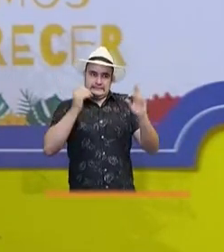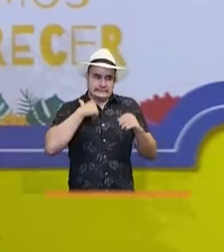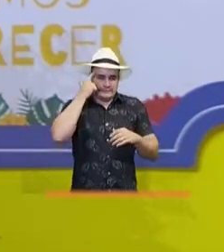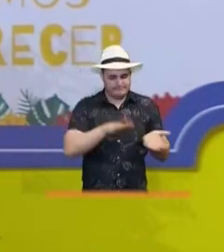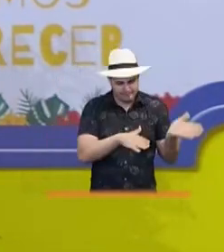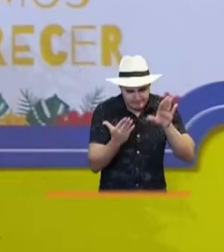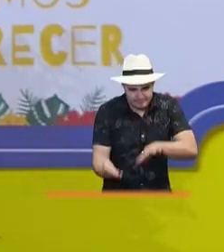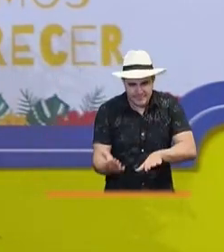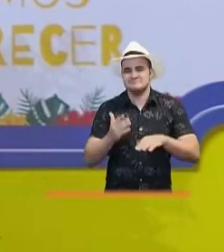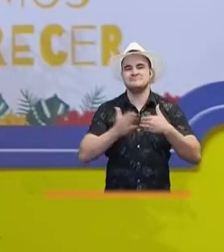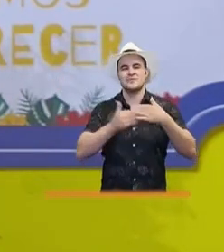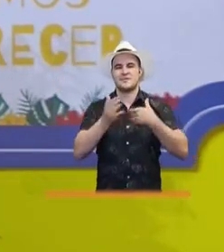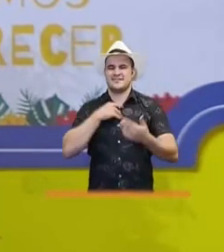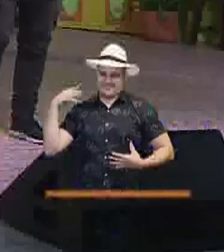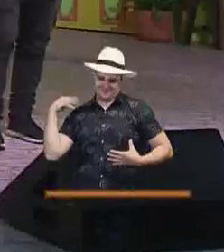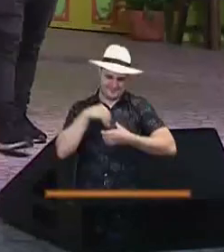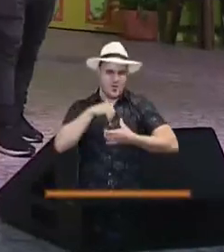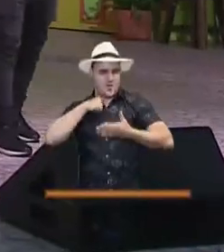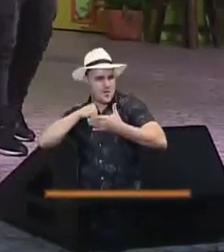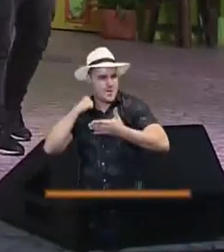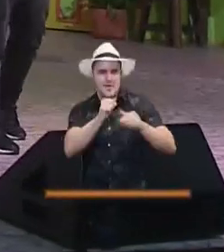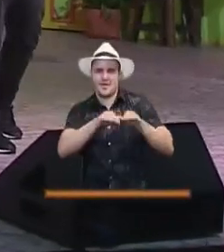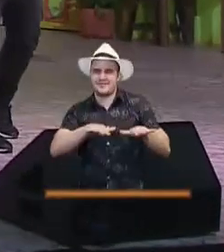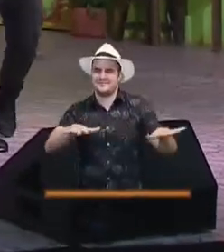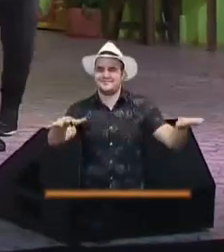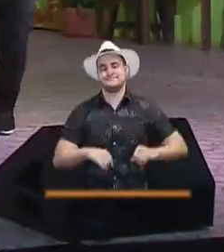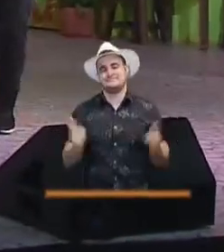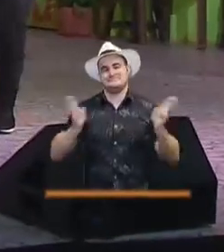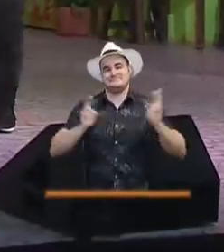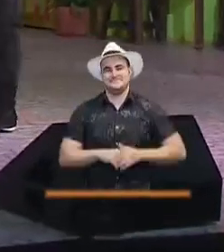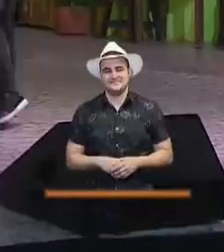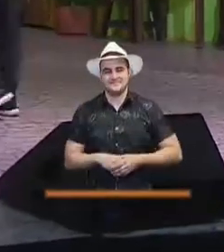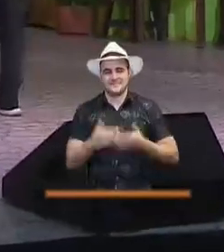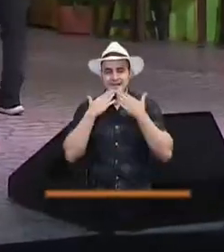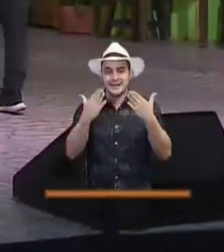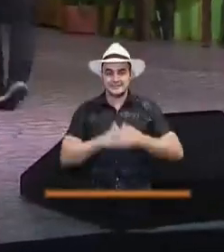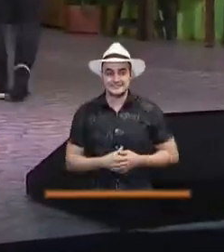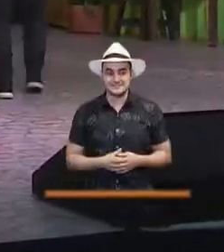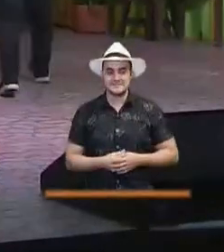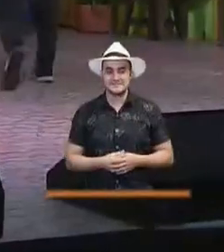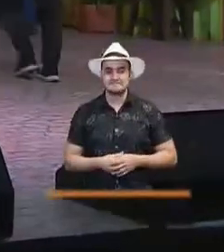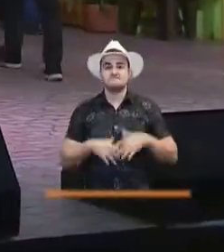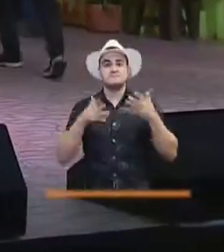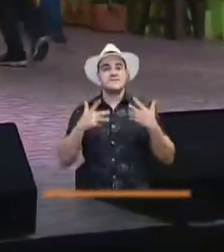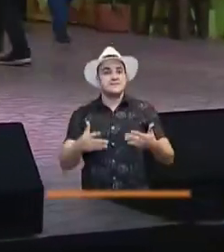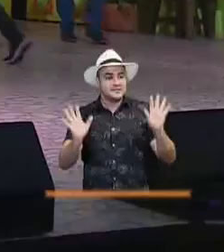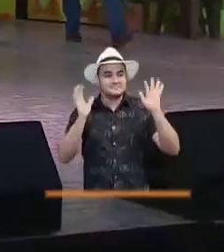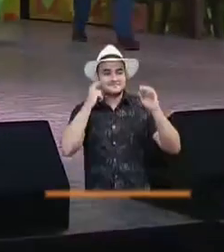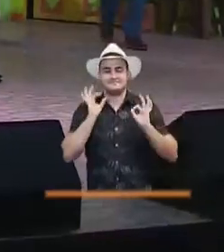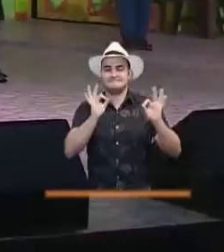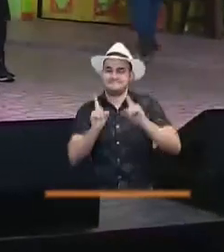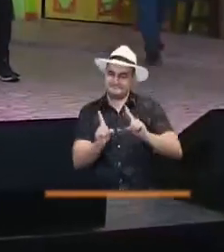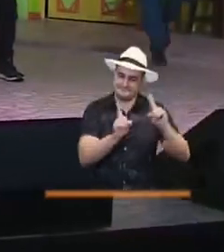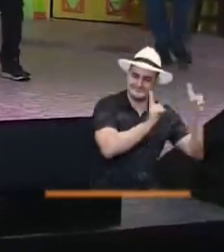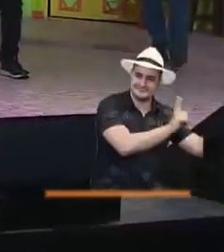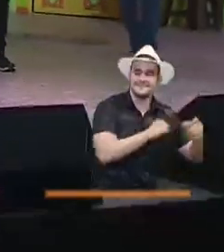pero está viva su huella. Gracias. Suena la campana, termina esta ronda